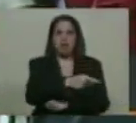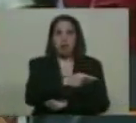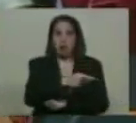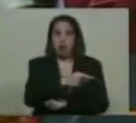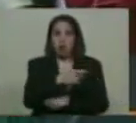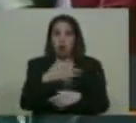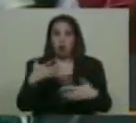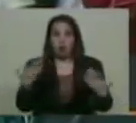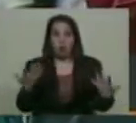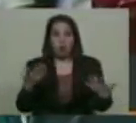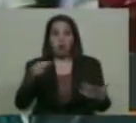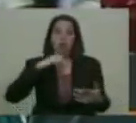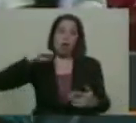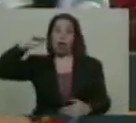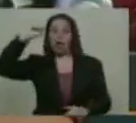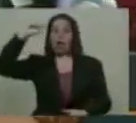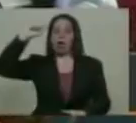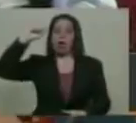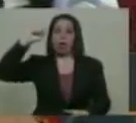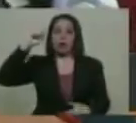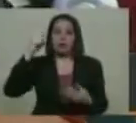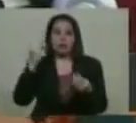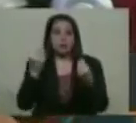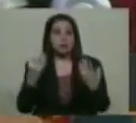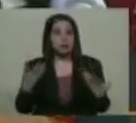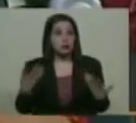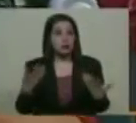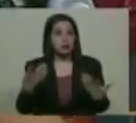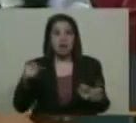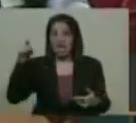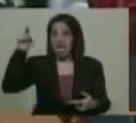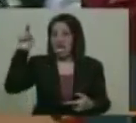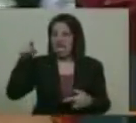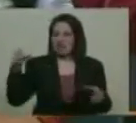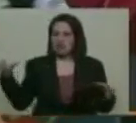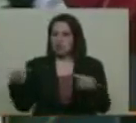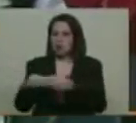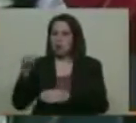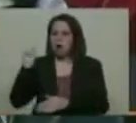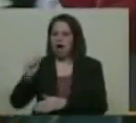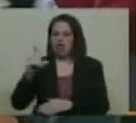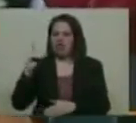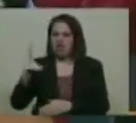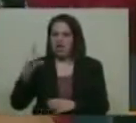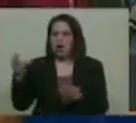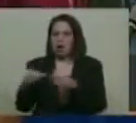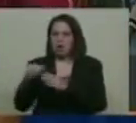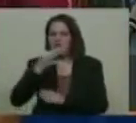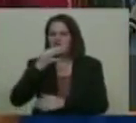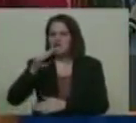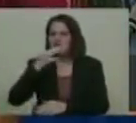allí ahorcándolo. Esos son los adecos y copellanos,